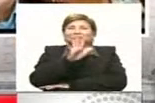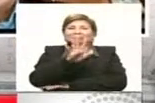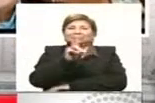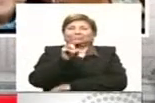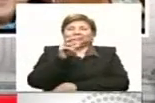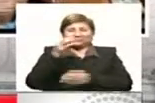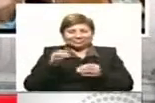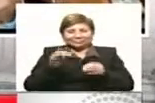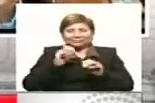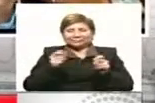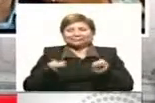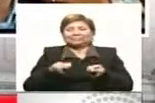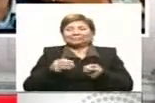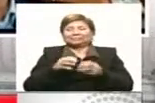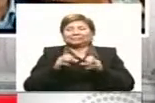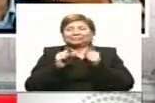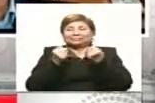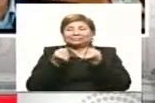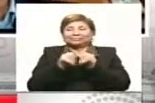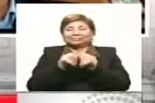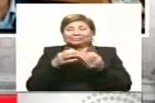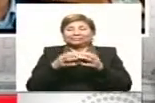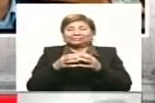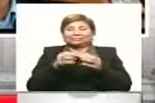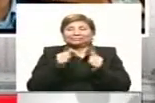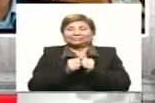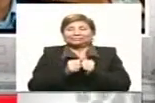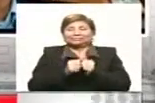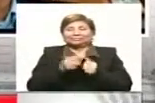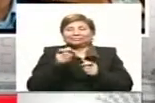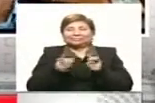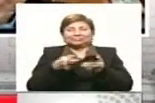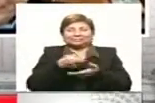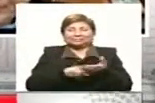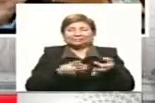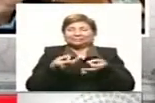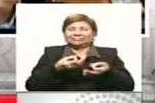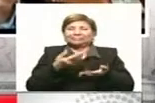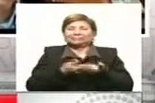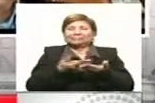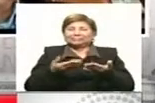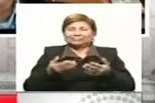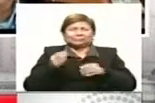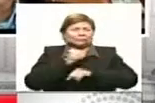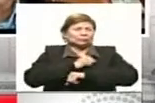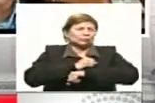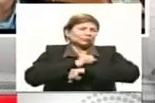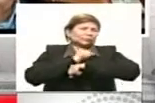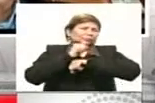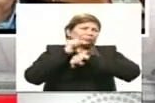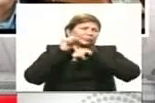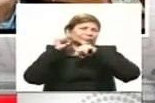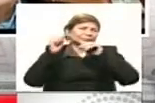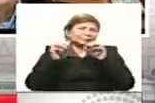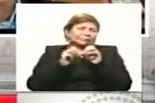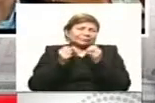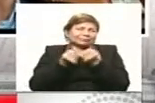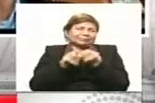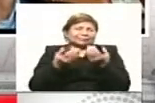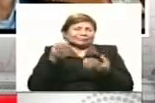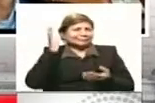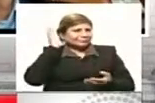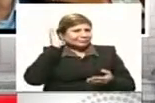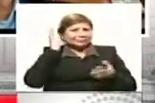1:52 PM, ahora sí se levanta la sesión de la Comisión de Presupuesto, que ha sesionado desde muy temprano. Ha escuchado